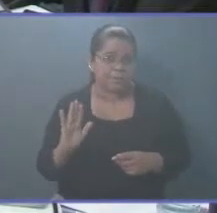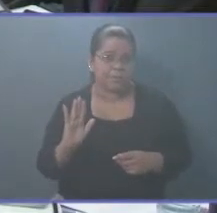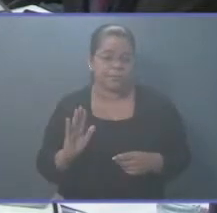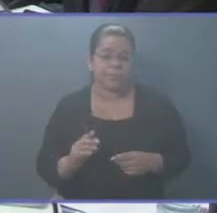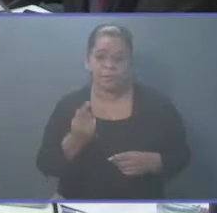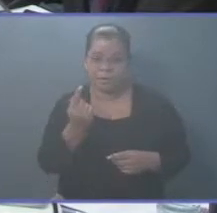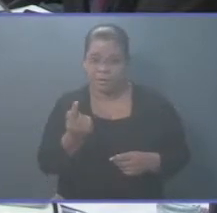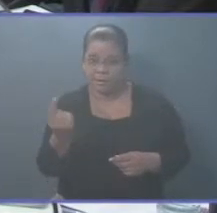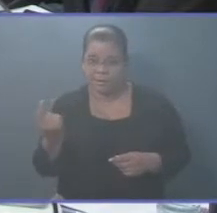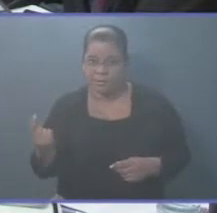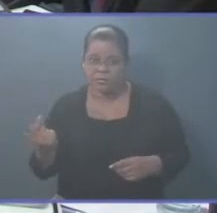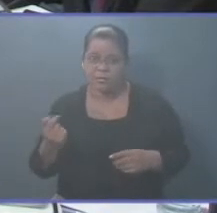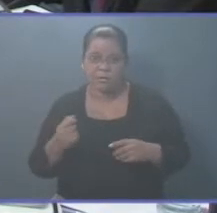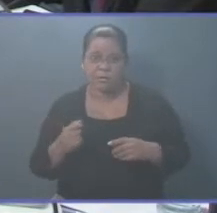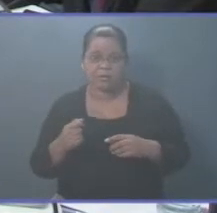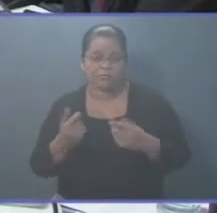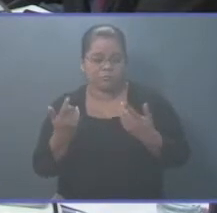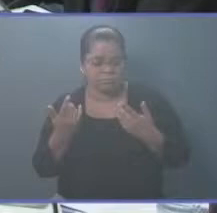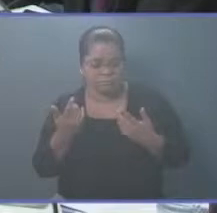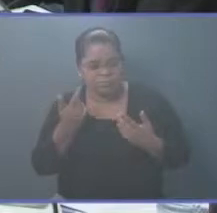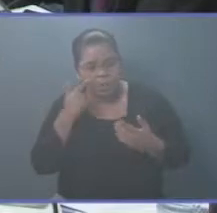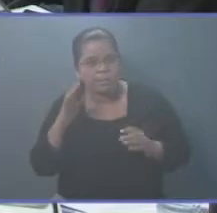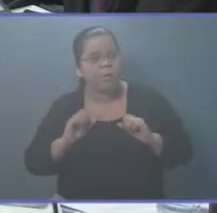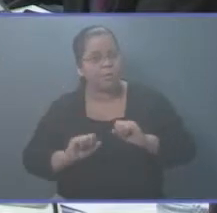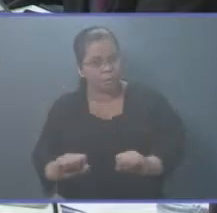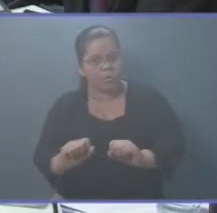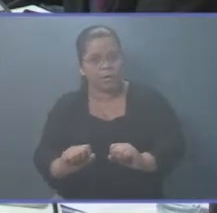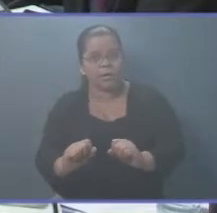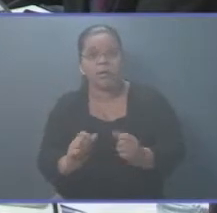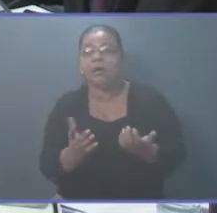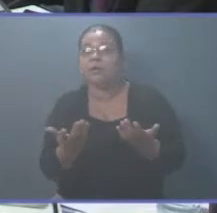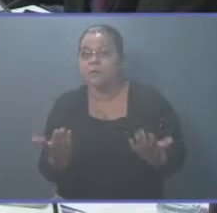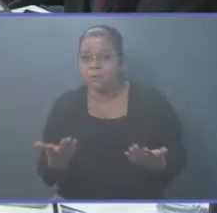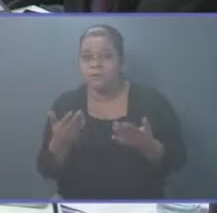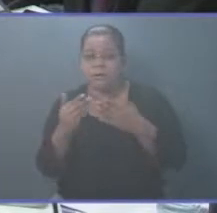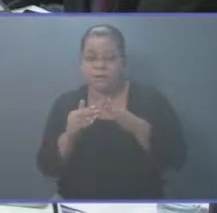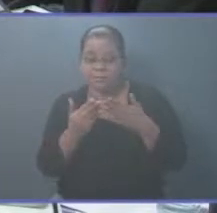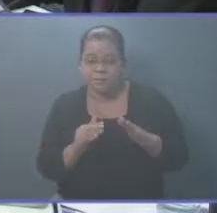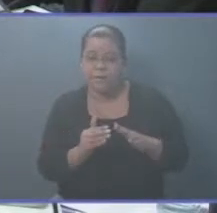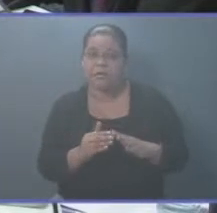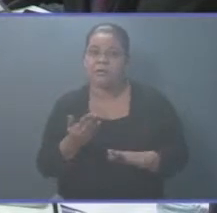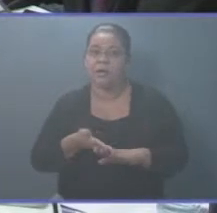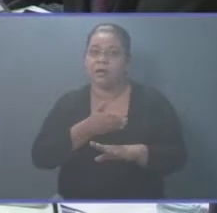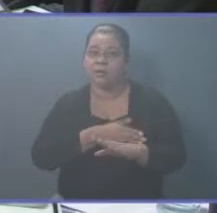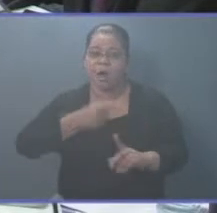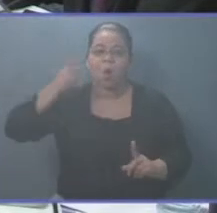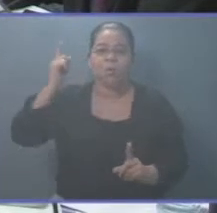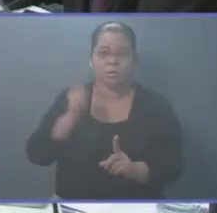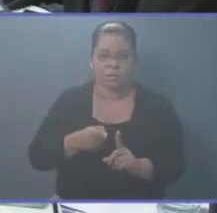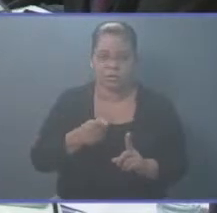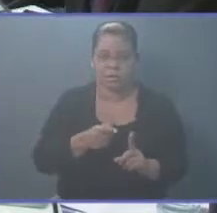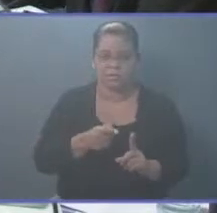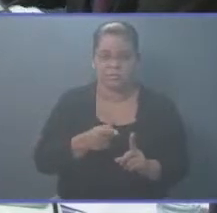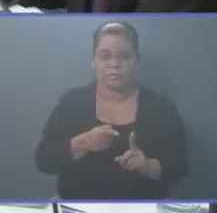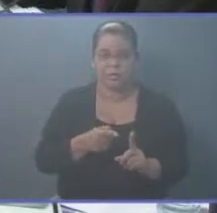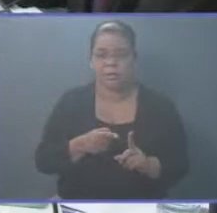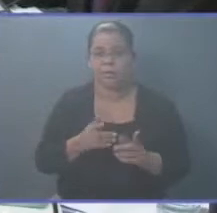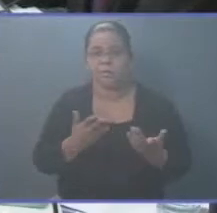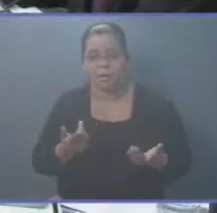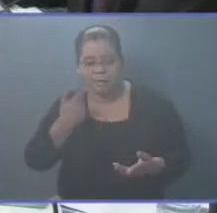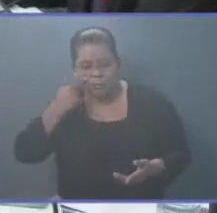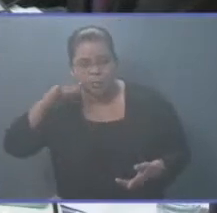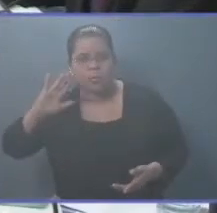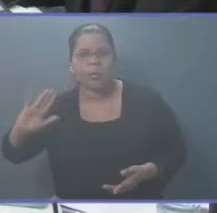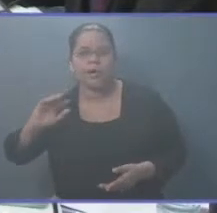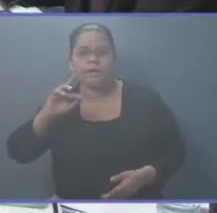ha fallecido o ha desaparecido, por ejemplo, se han obtenido diversas condenas a través de prueba de referencia, porque